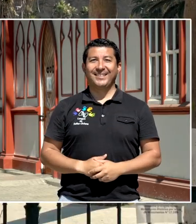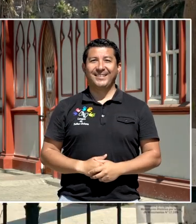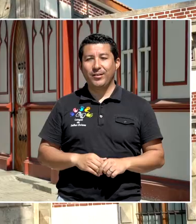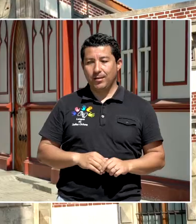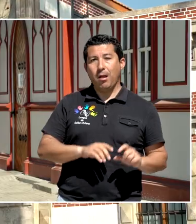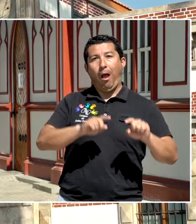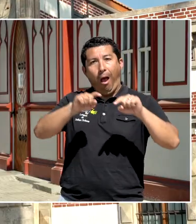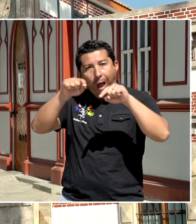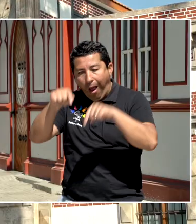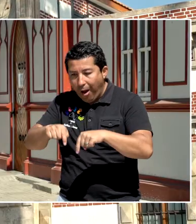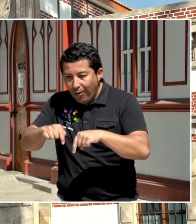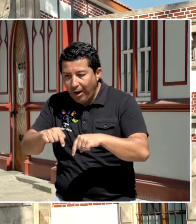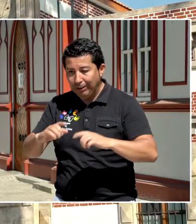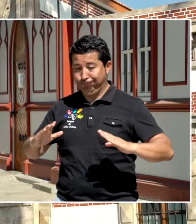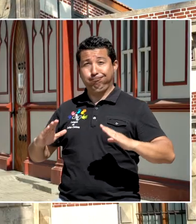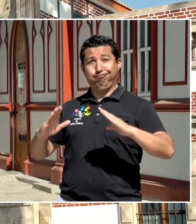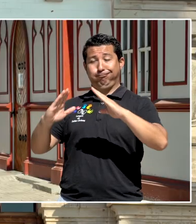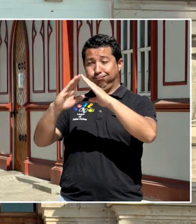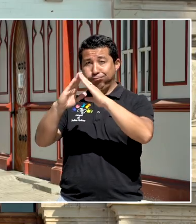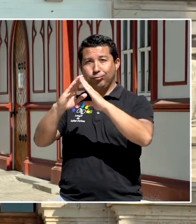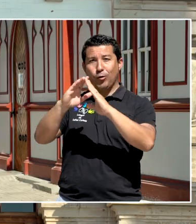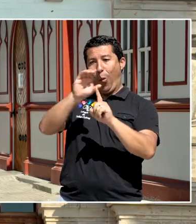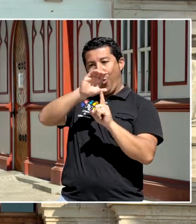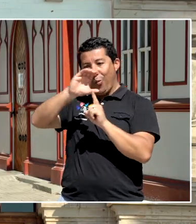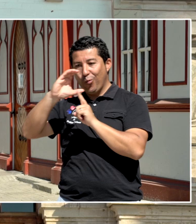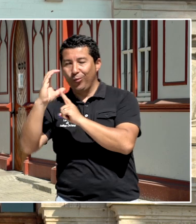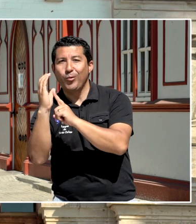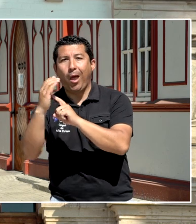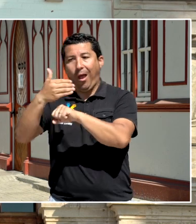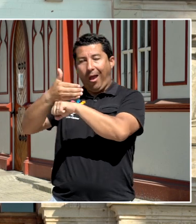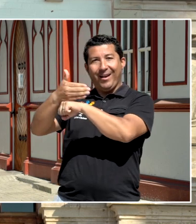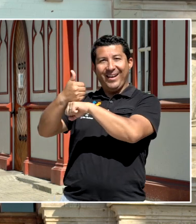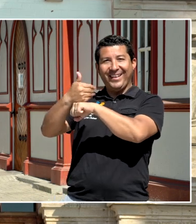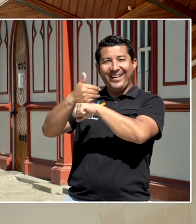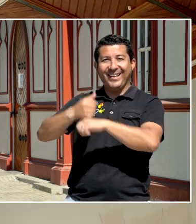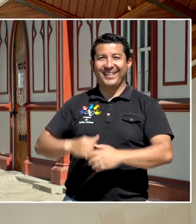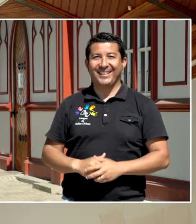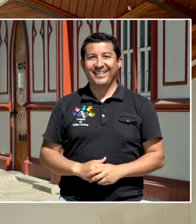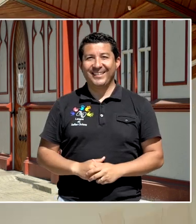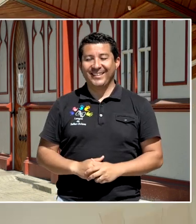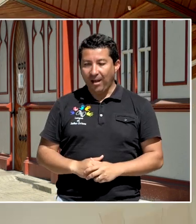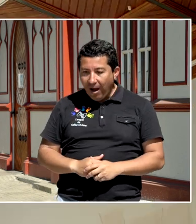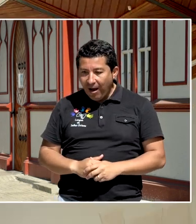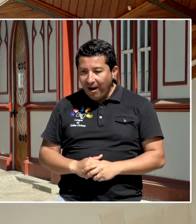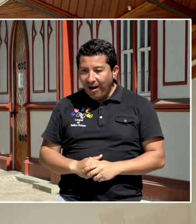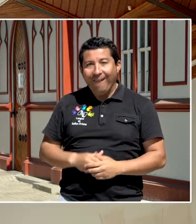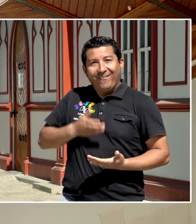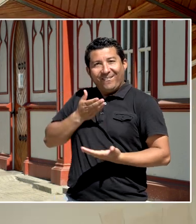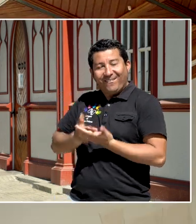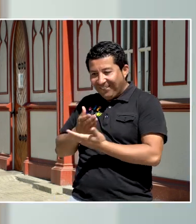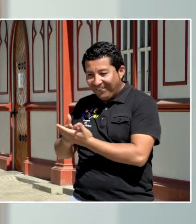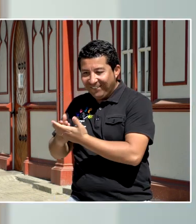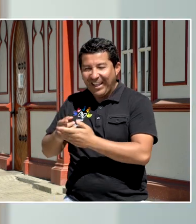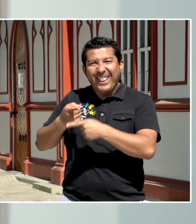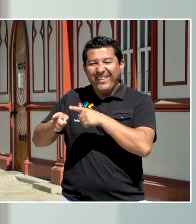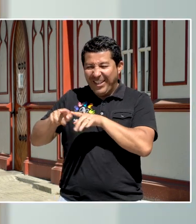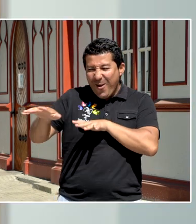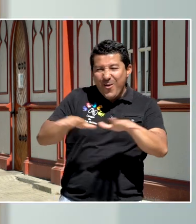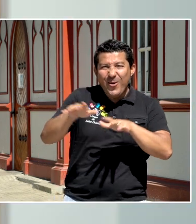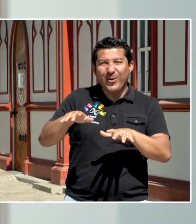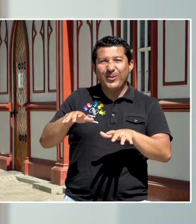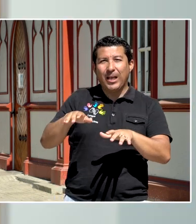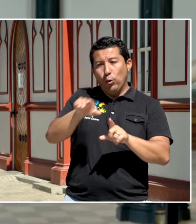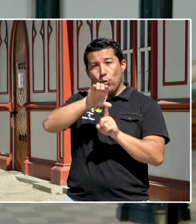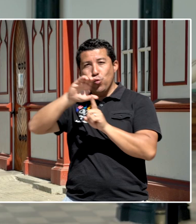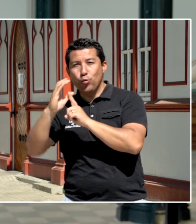actualmente este edificio es la casa de la cultura de arica un lugar aprovechado para actividades